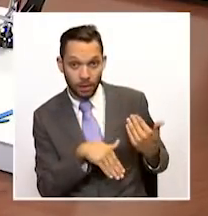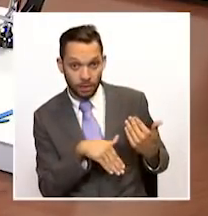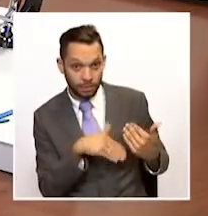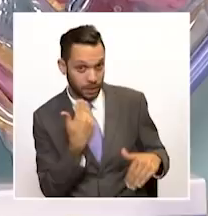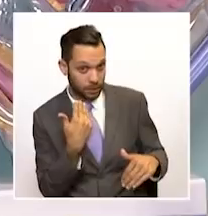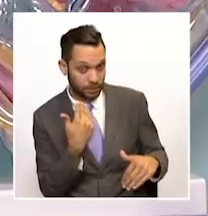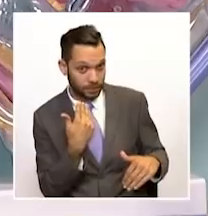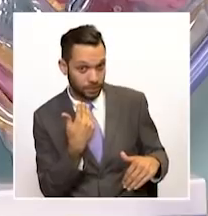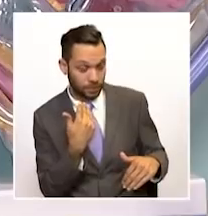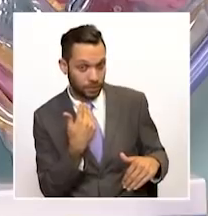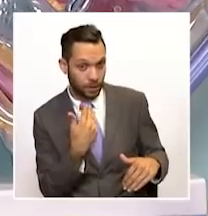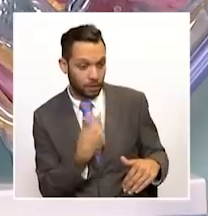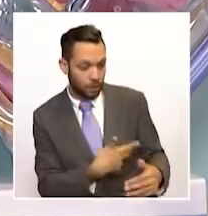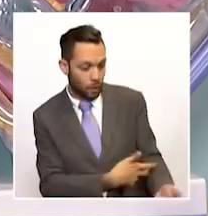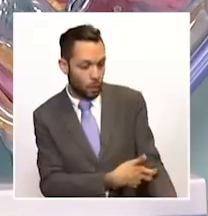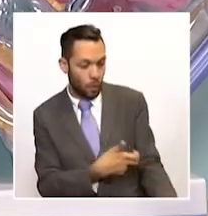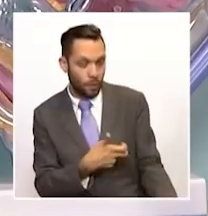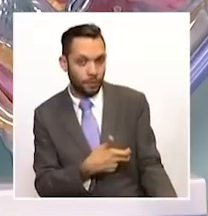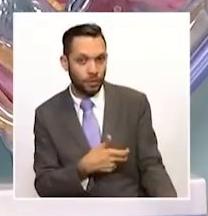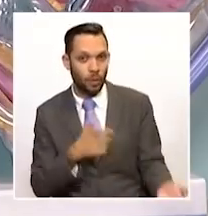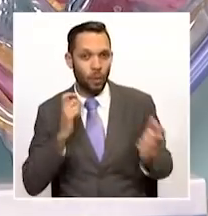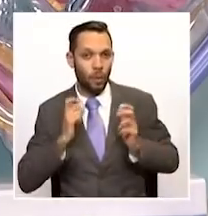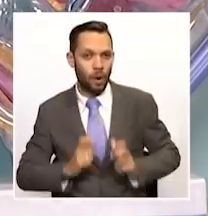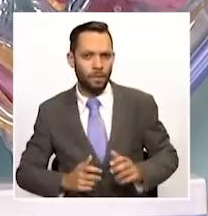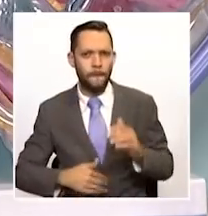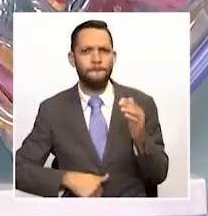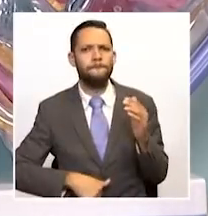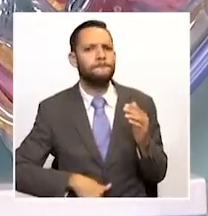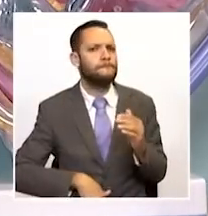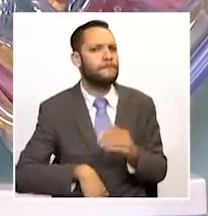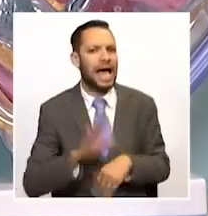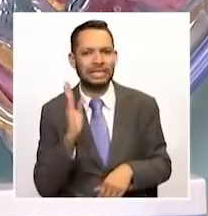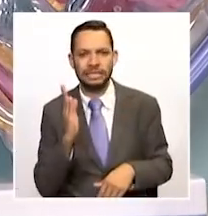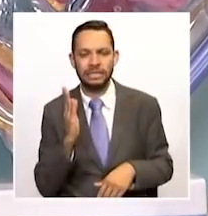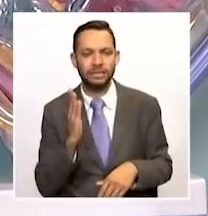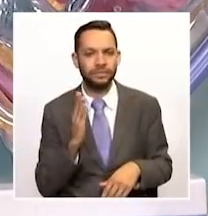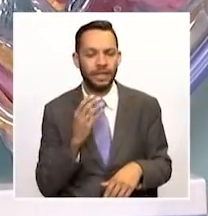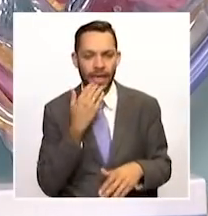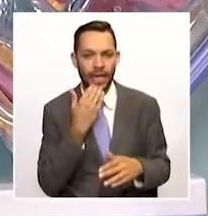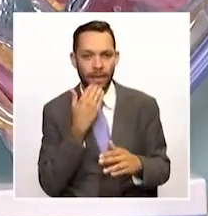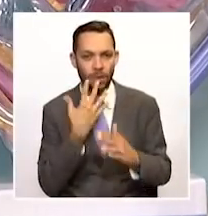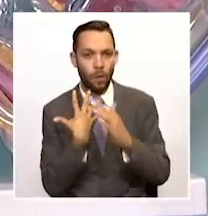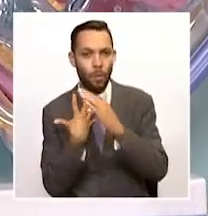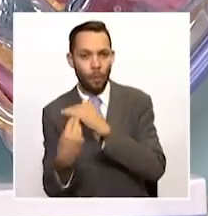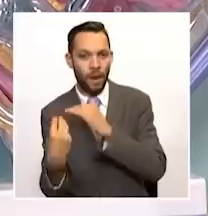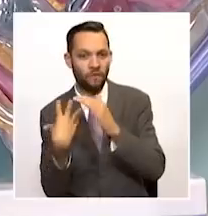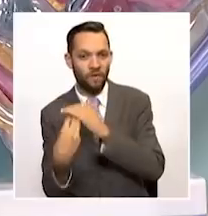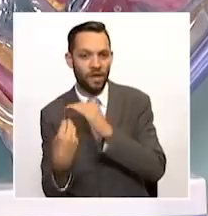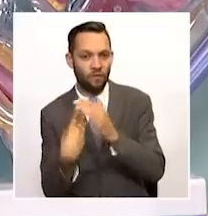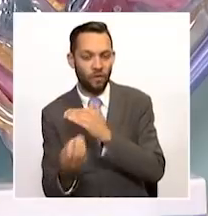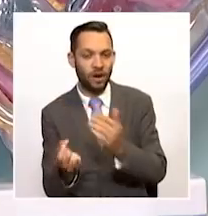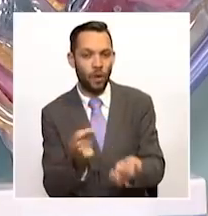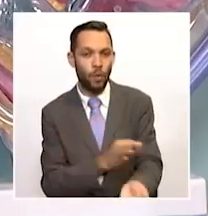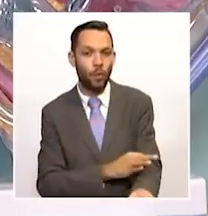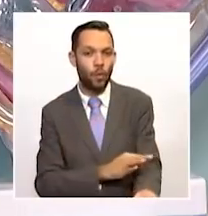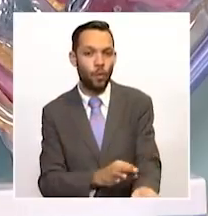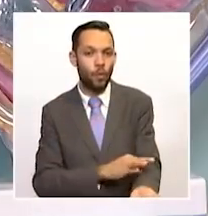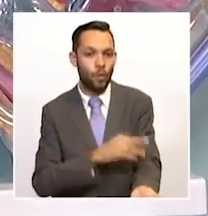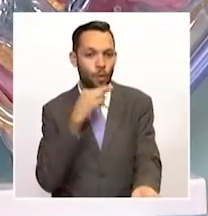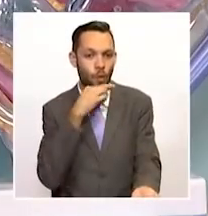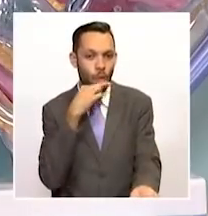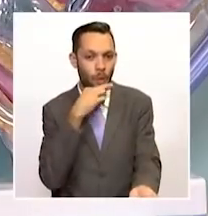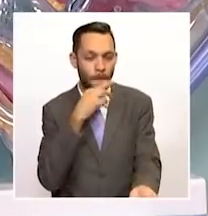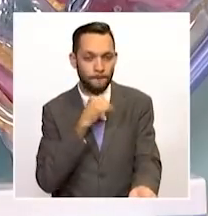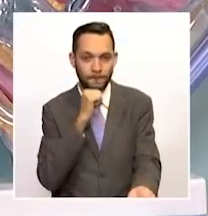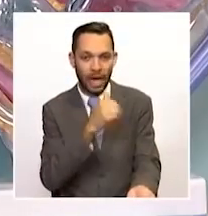el proceso de flebotomía el cuerpo genera más los rojos compensando los que se extrajeron entonces se genera una especie de círculo la idea